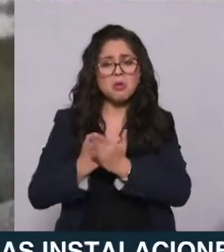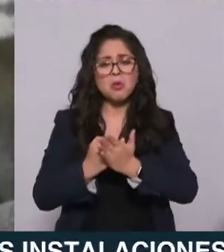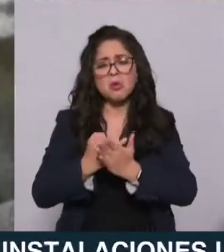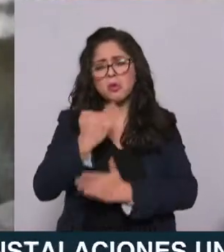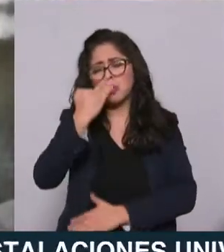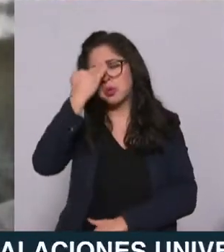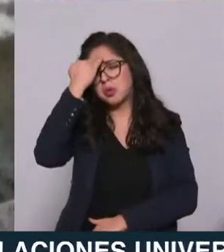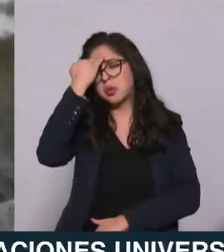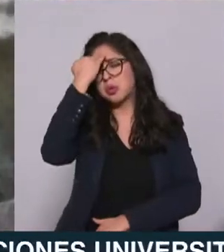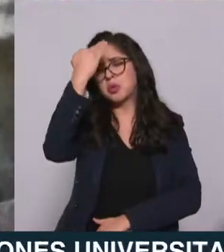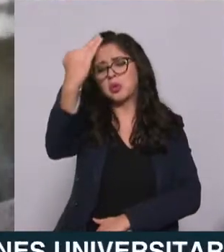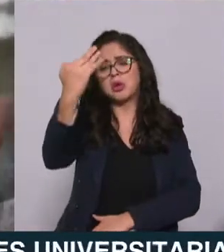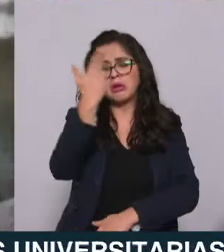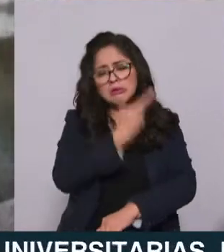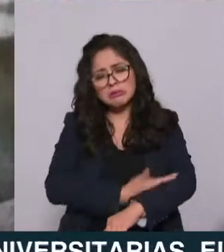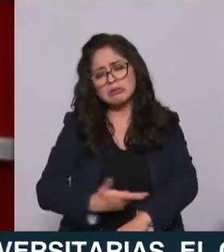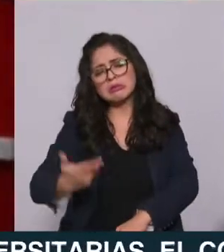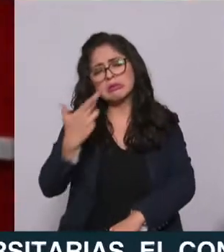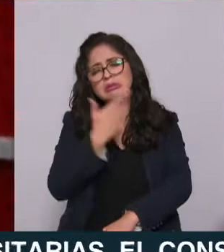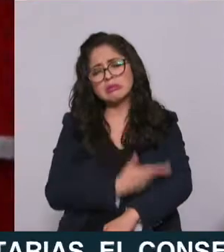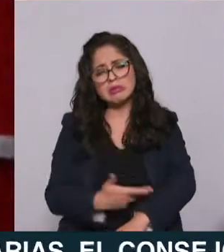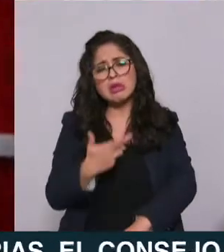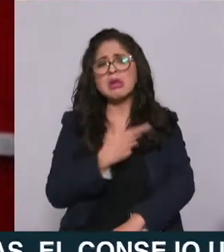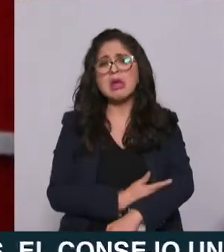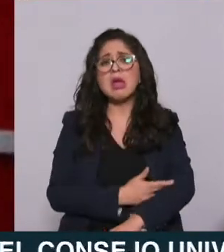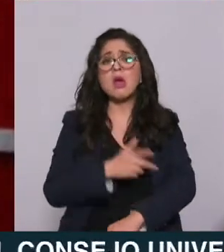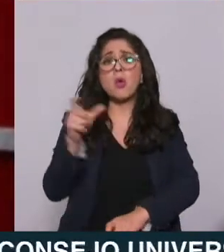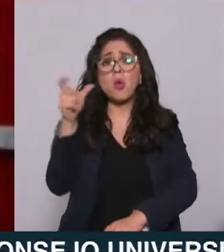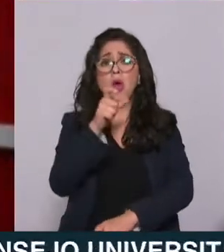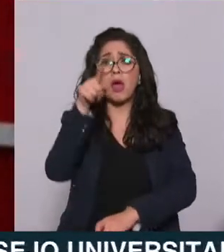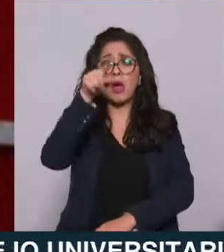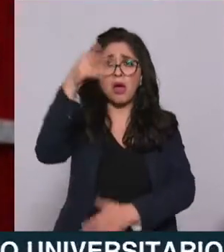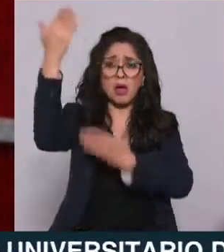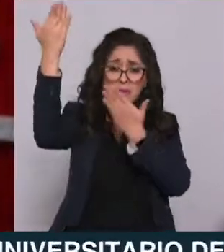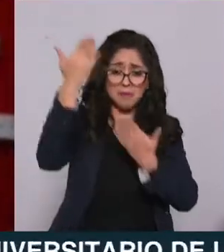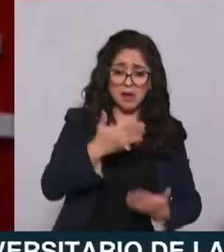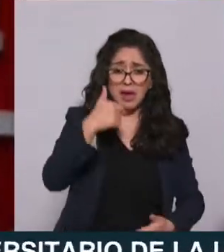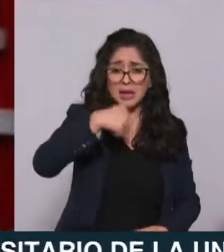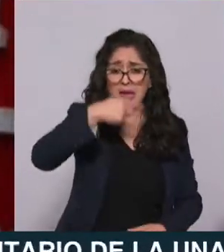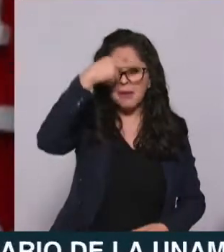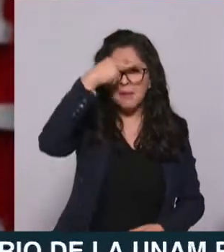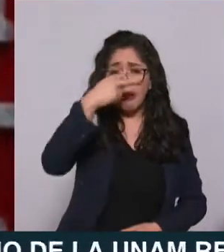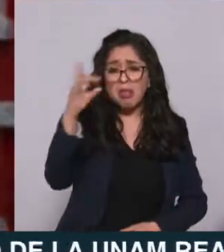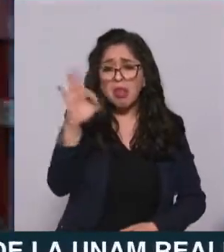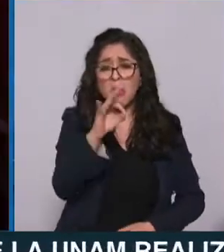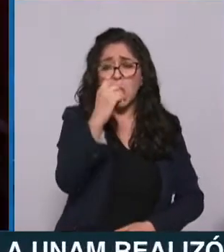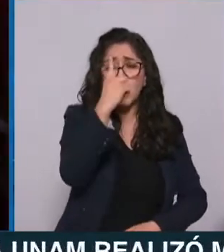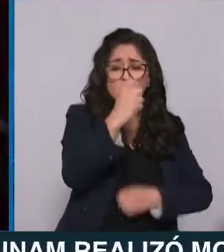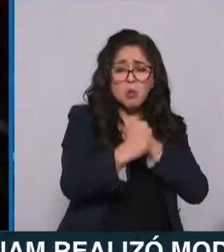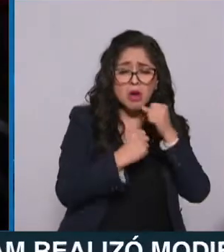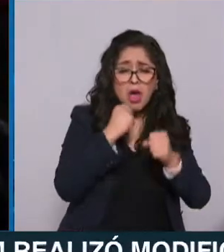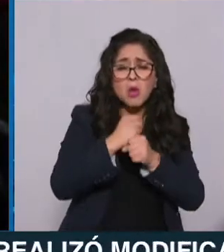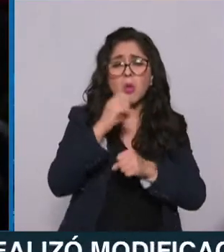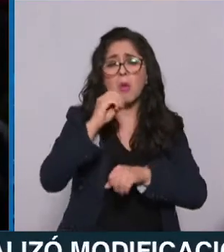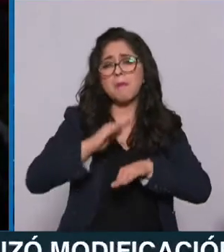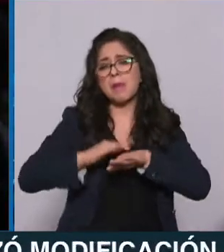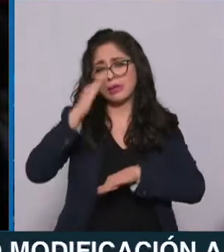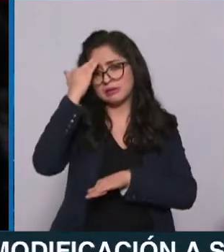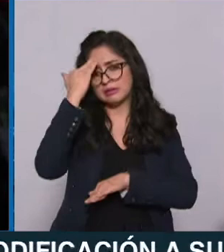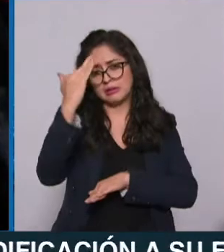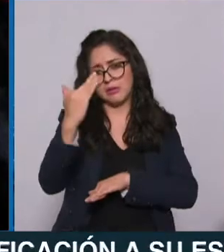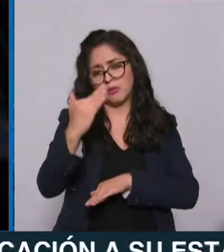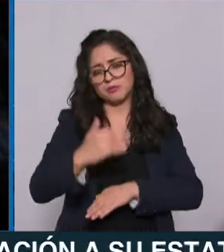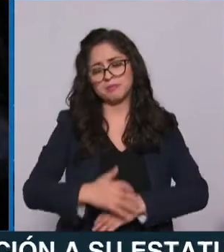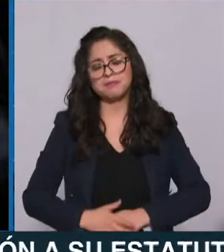extradición podría llevar un año o un poco más. Ricardo, muy buenas noches, te saluda Feli Carnaya, y bien